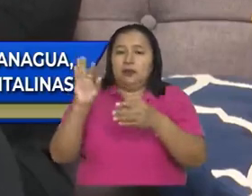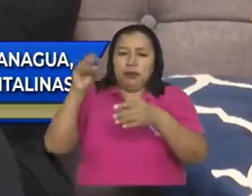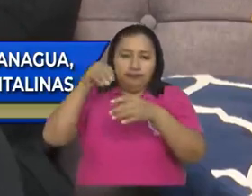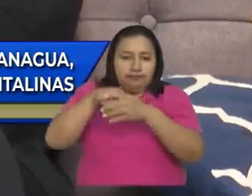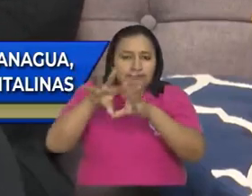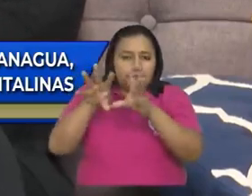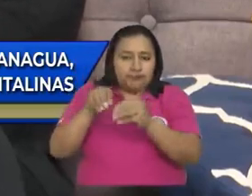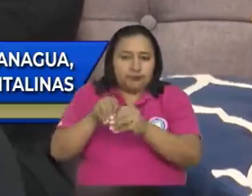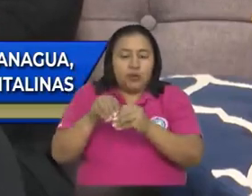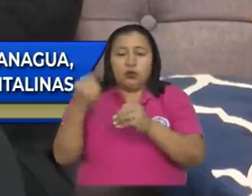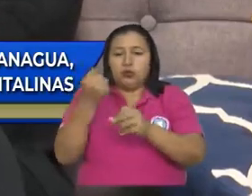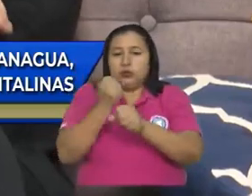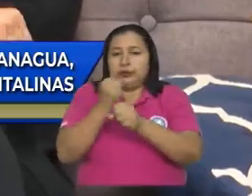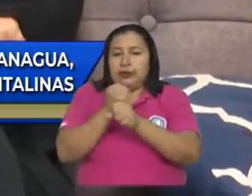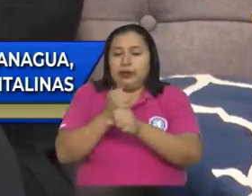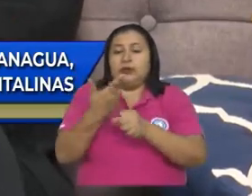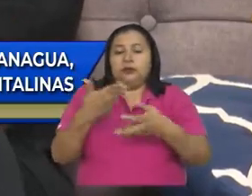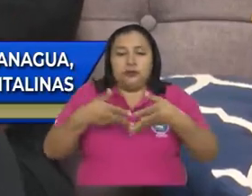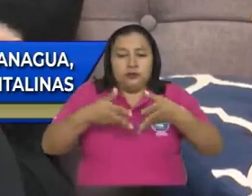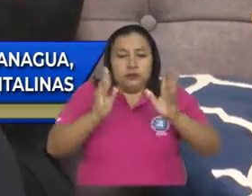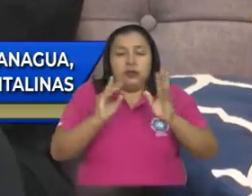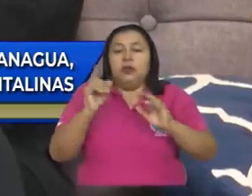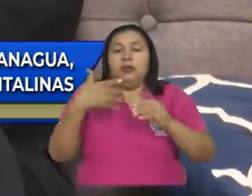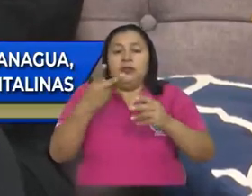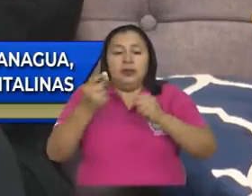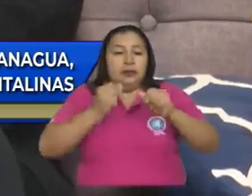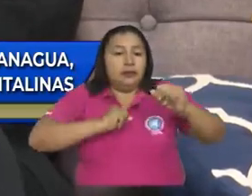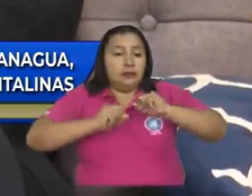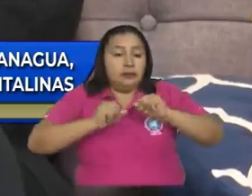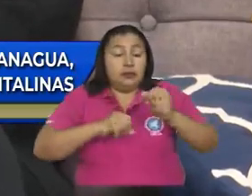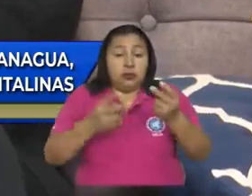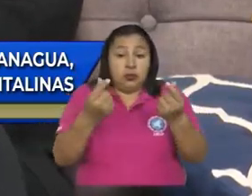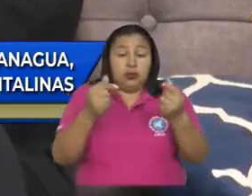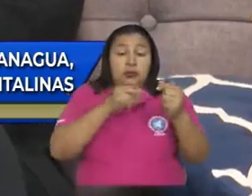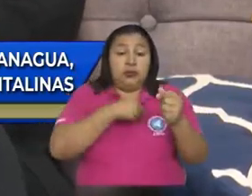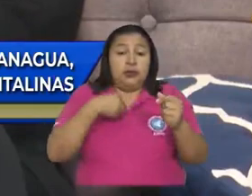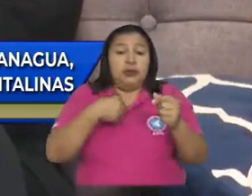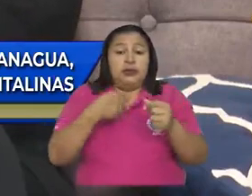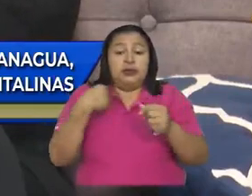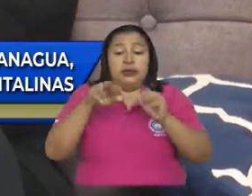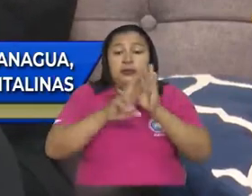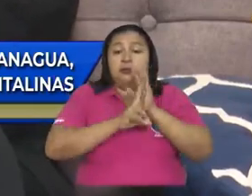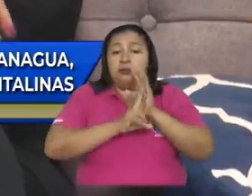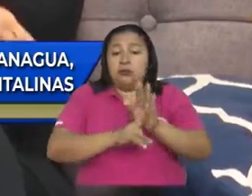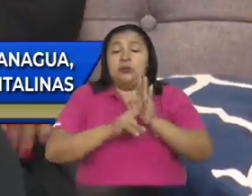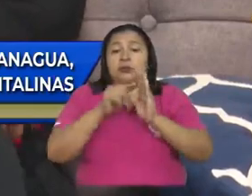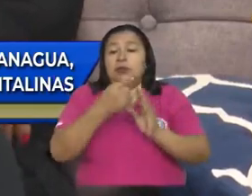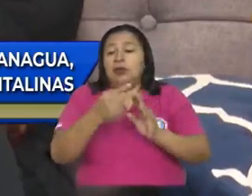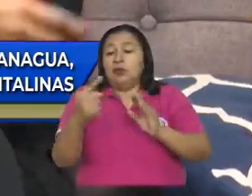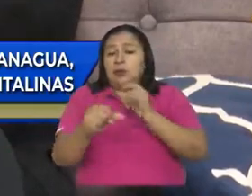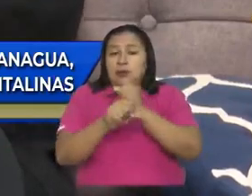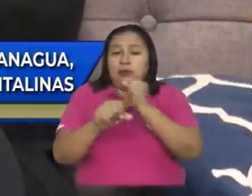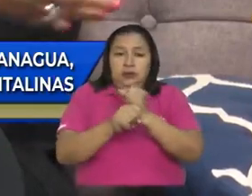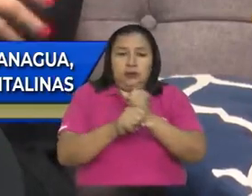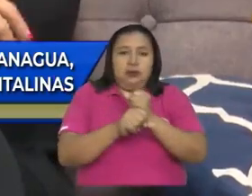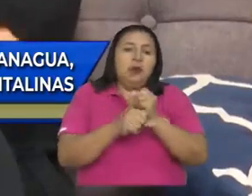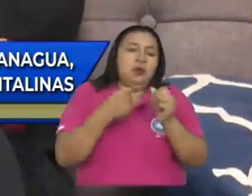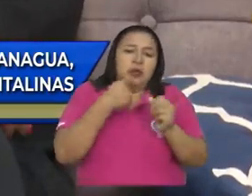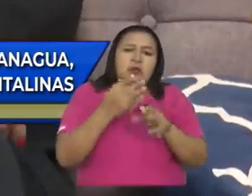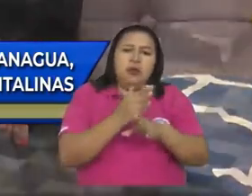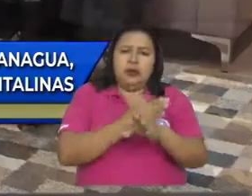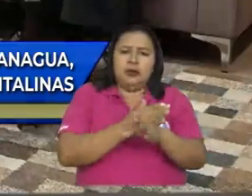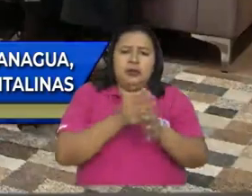No solo son obras de infraestructura, el dinamismo económico que es el resultado de cada una de las obras, como en este